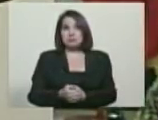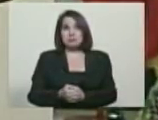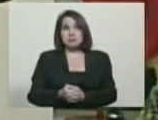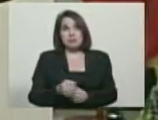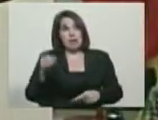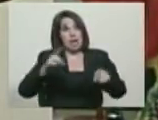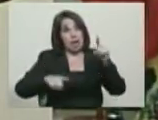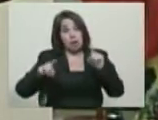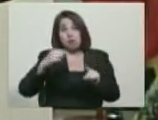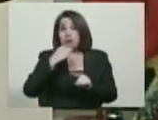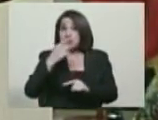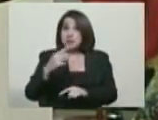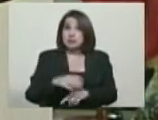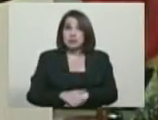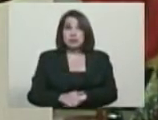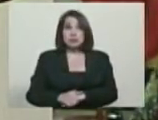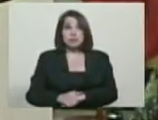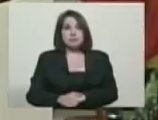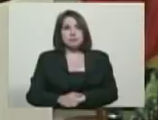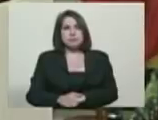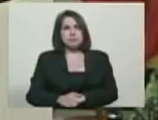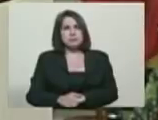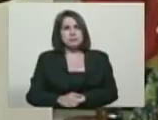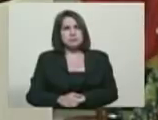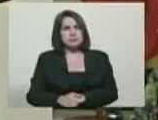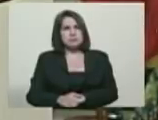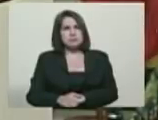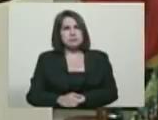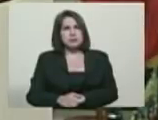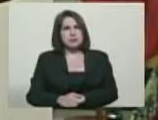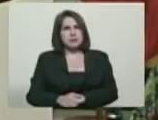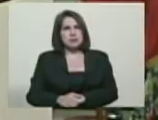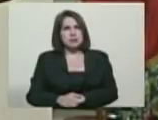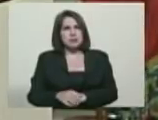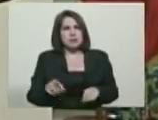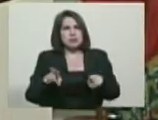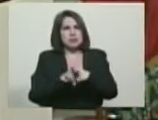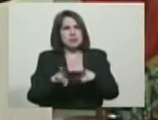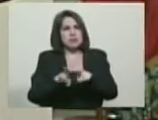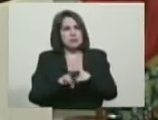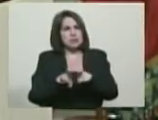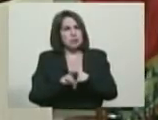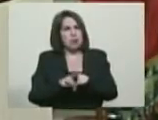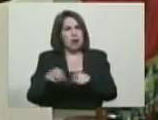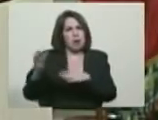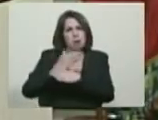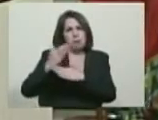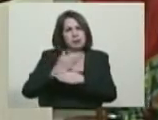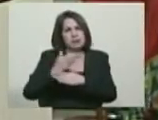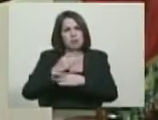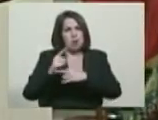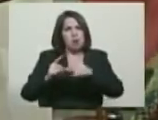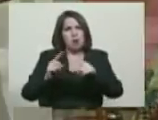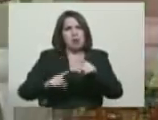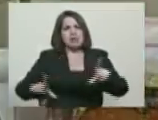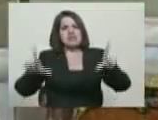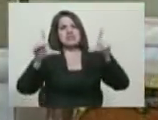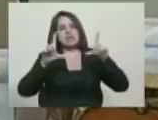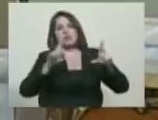Eso lo oigo. Tenemos, ya ve que tenemos unos lados muy comunes y compartimos muchos títulos.